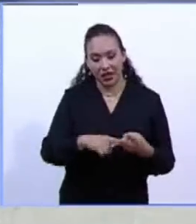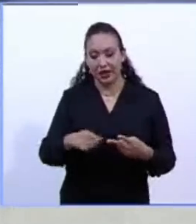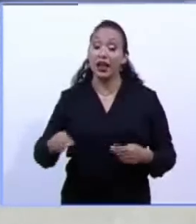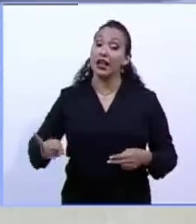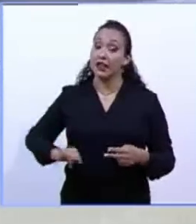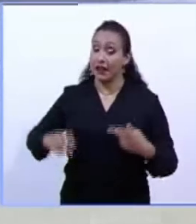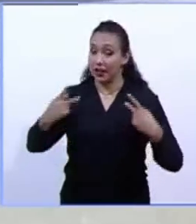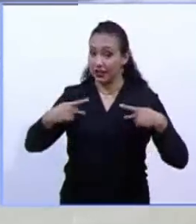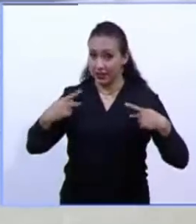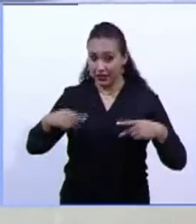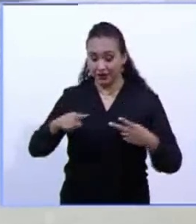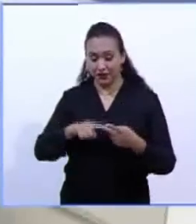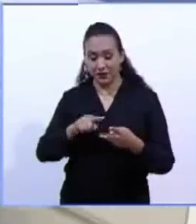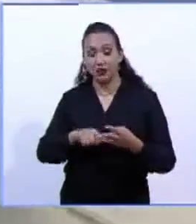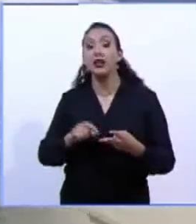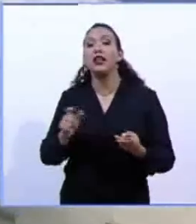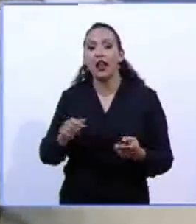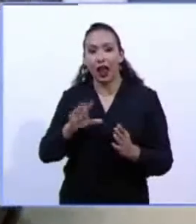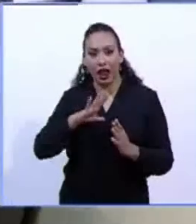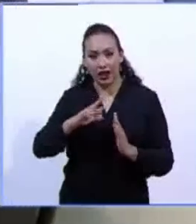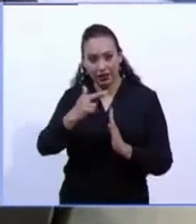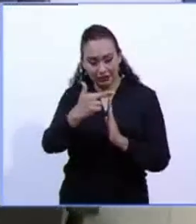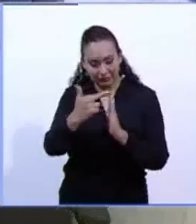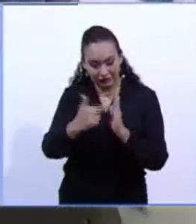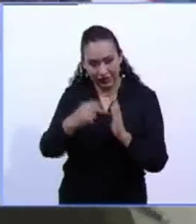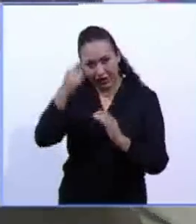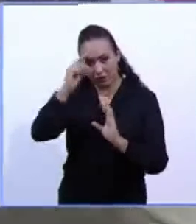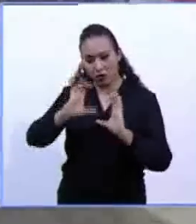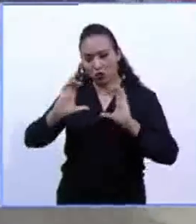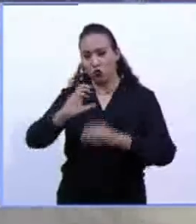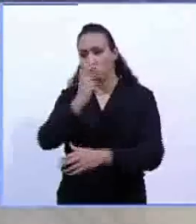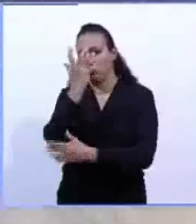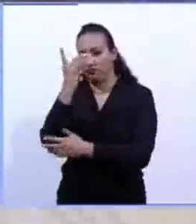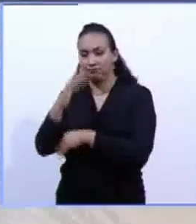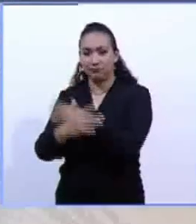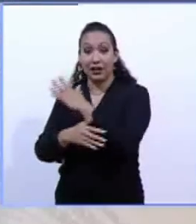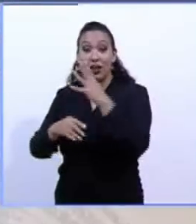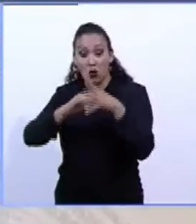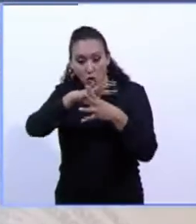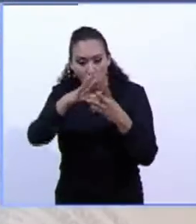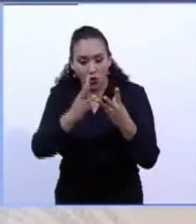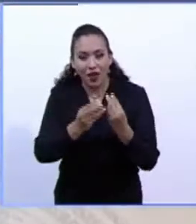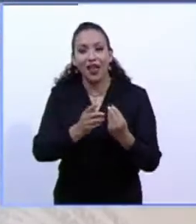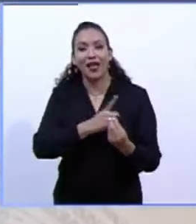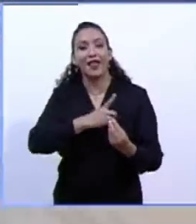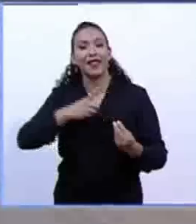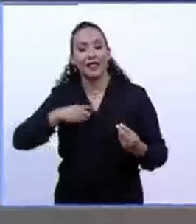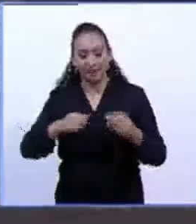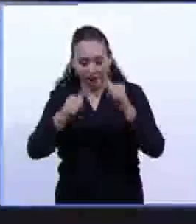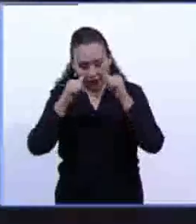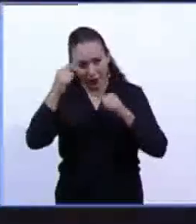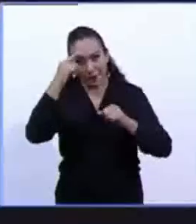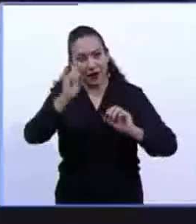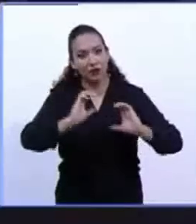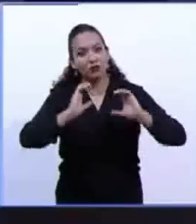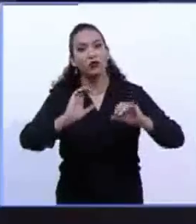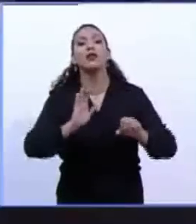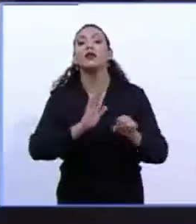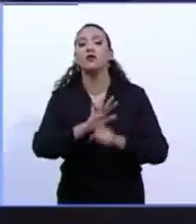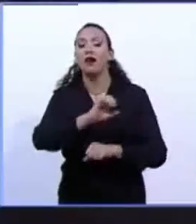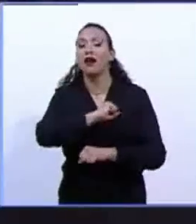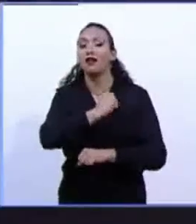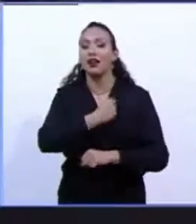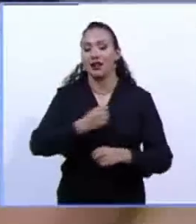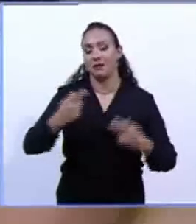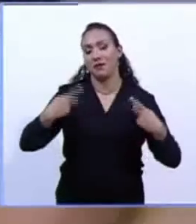social y las normas medioambientales deben tomarse una decisión prudencial a efecto de que prevalezca, desde luego, el